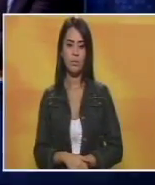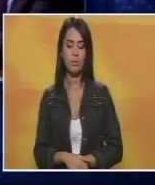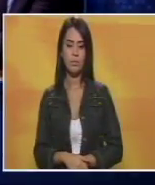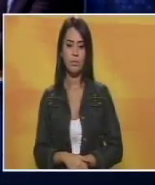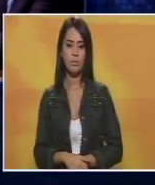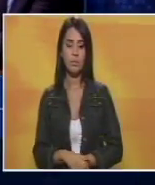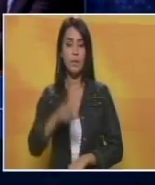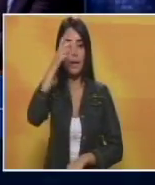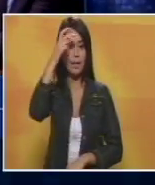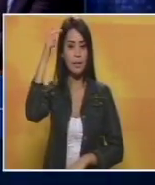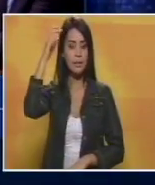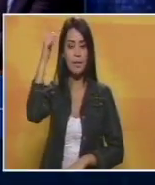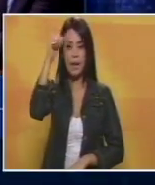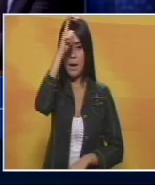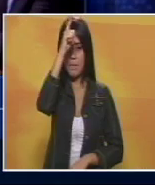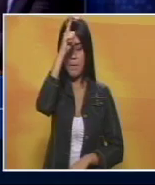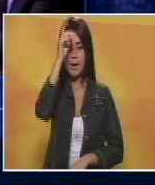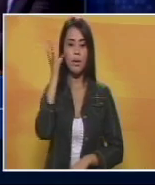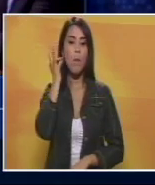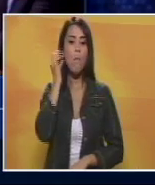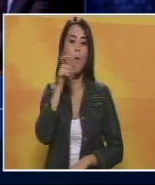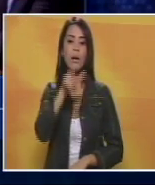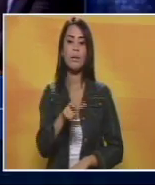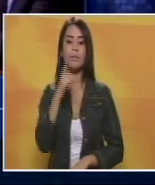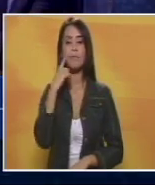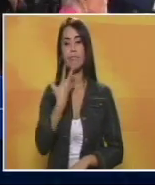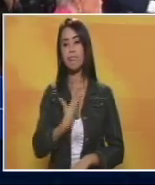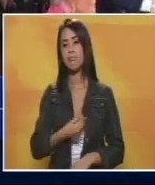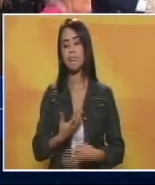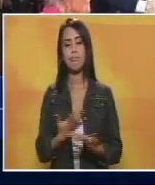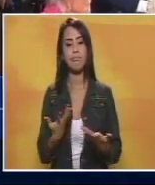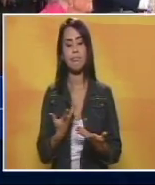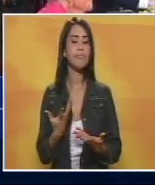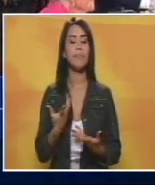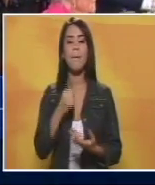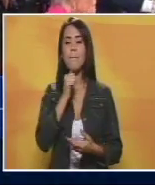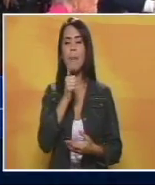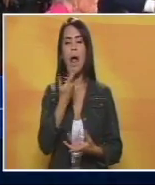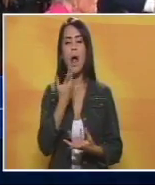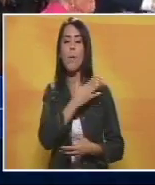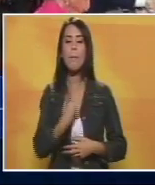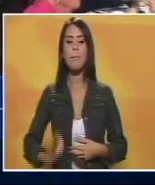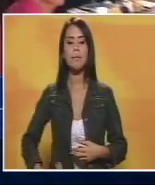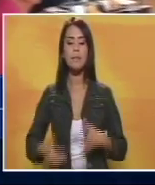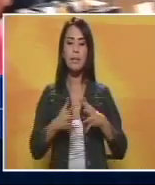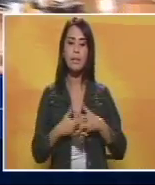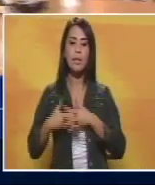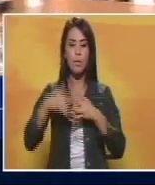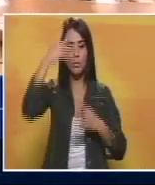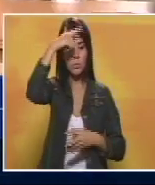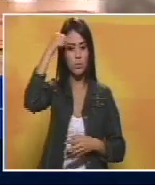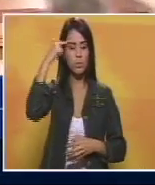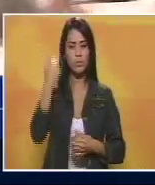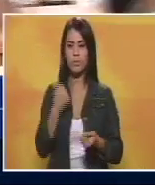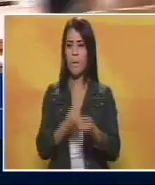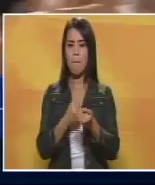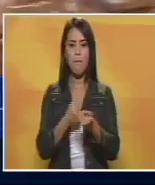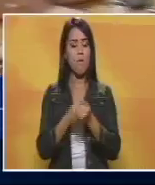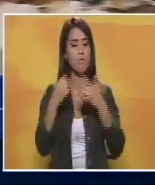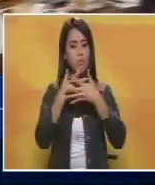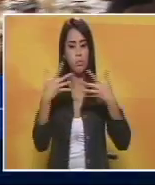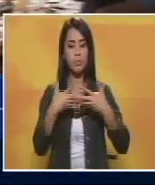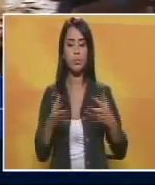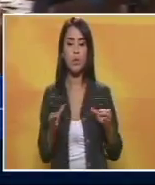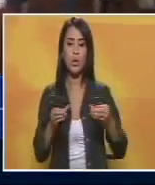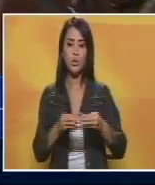La canciller alemana Angela Merkel calificó de deprimente la forma como el presidente de Estados Unidos, Donald Trump, retiró su apoyo al comunicado de la